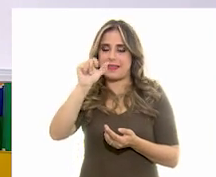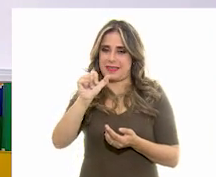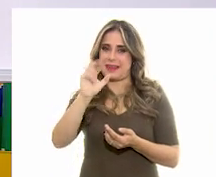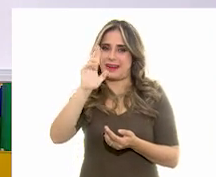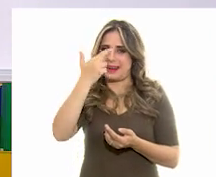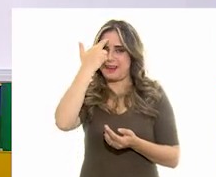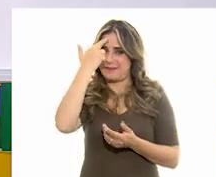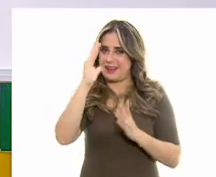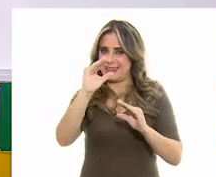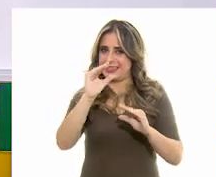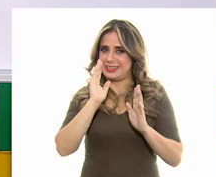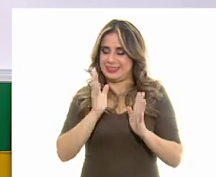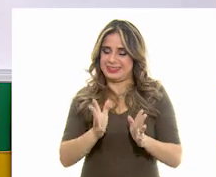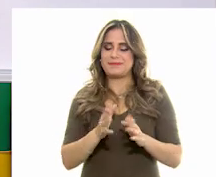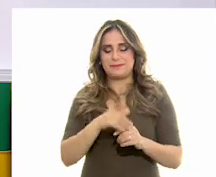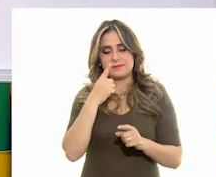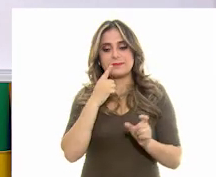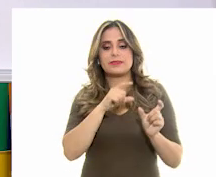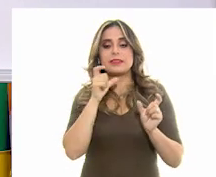De. De.